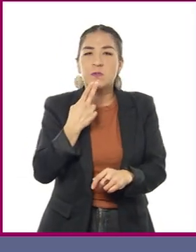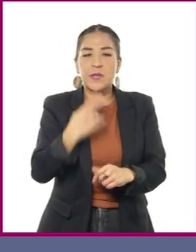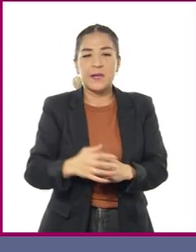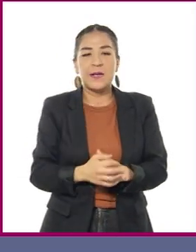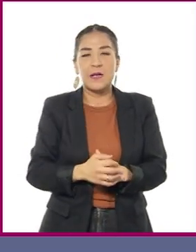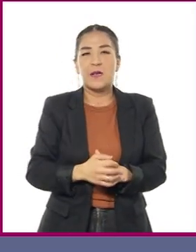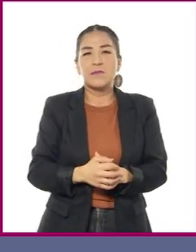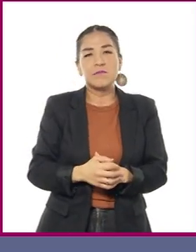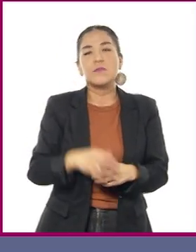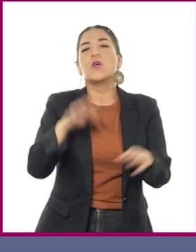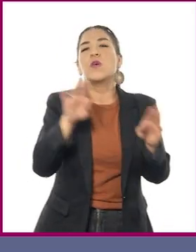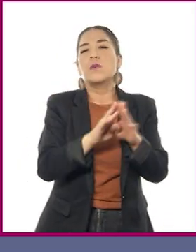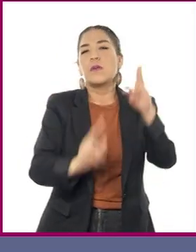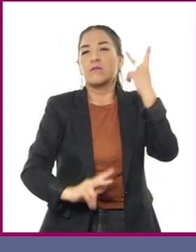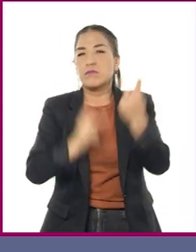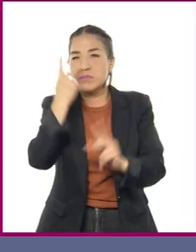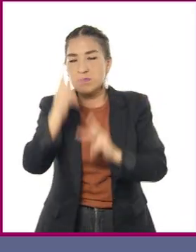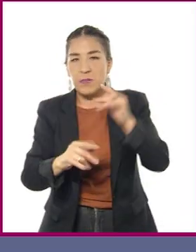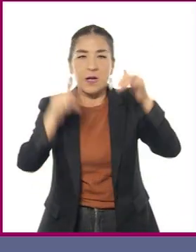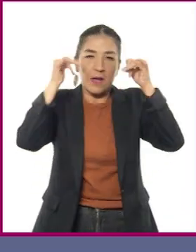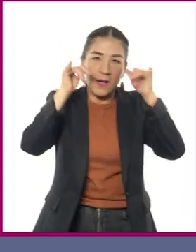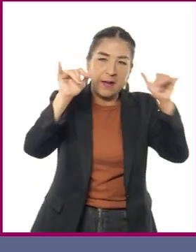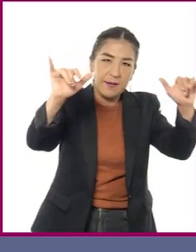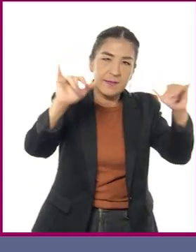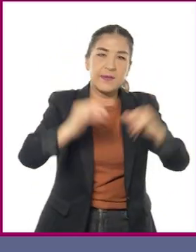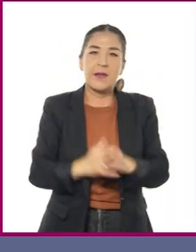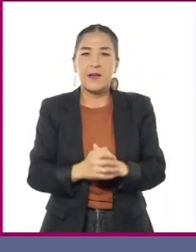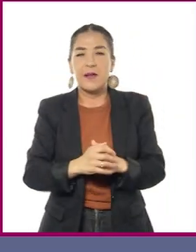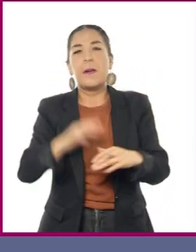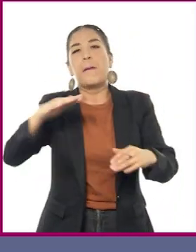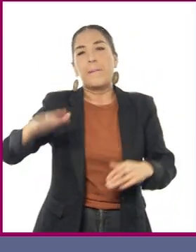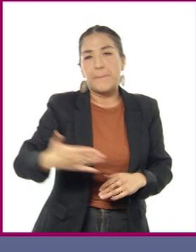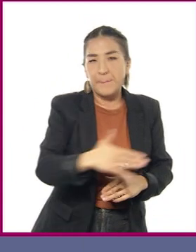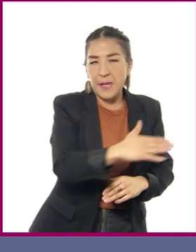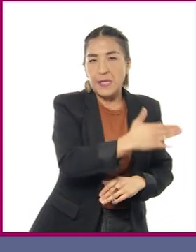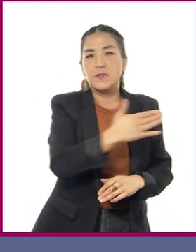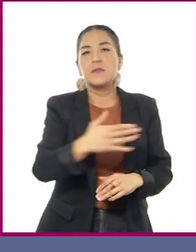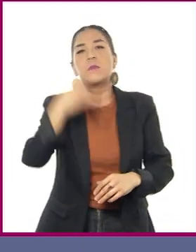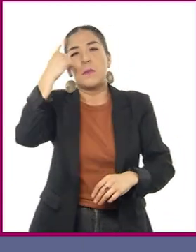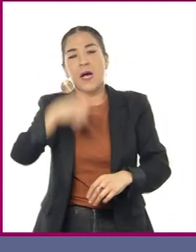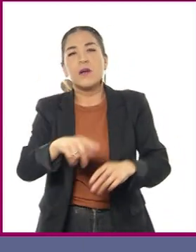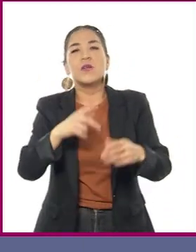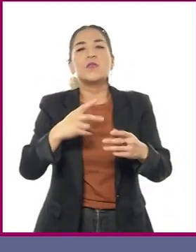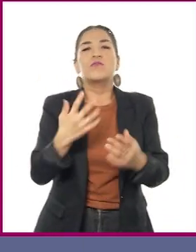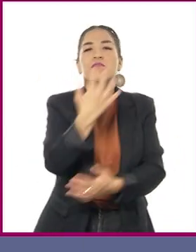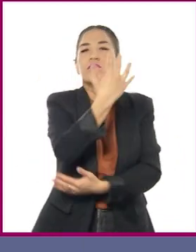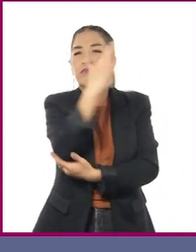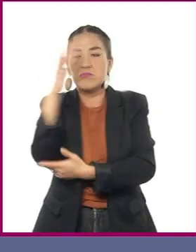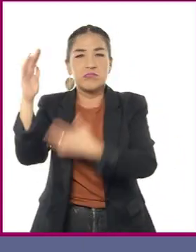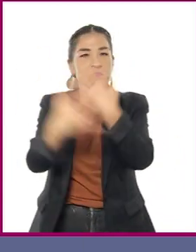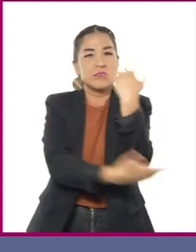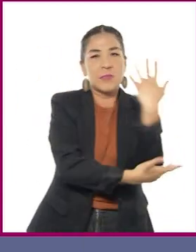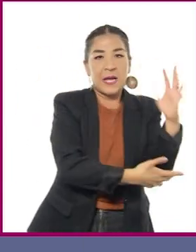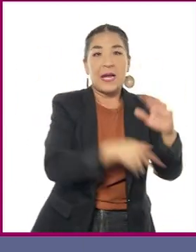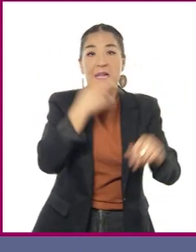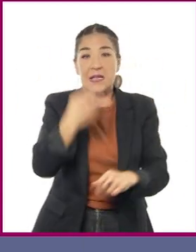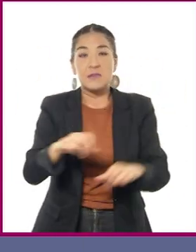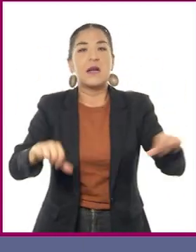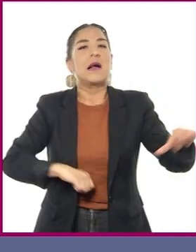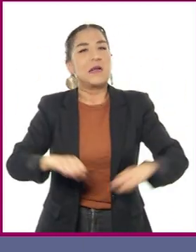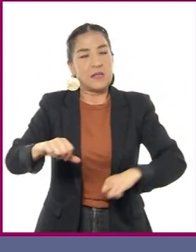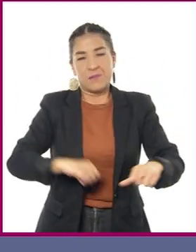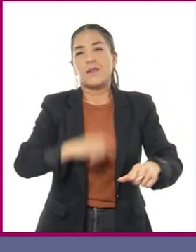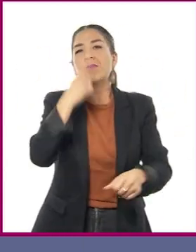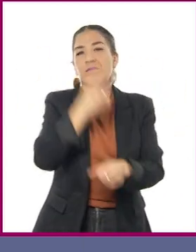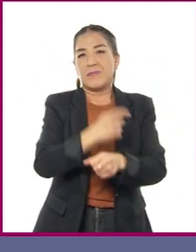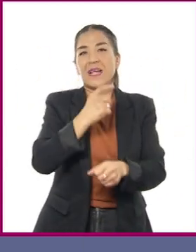la agricultura, para la ganadería, para la pesca, para la explotación forestal, que son las actividades económicas